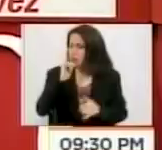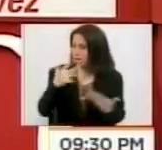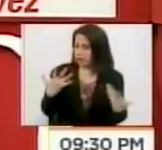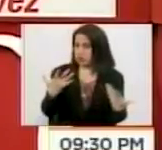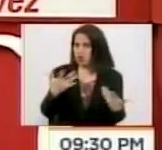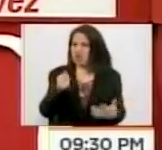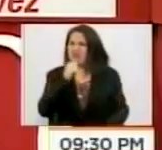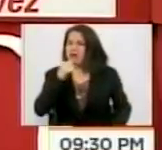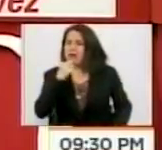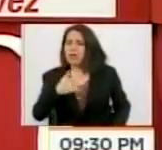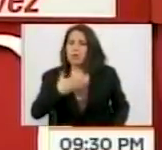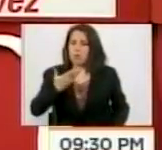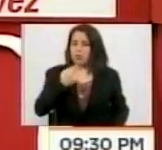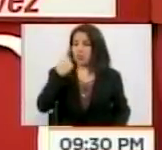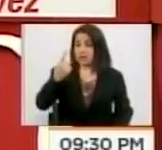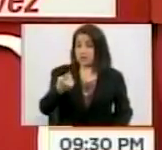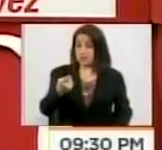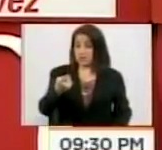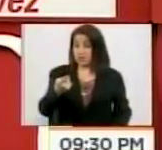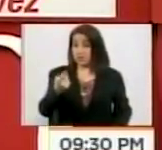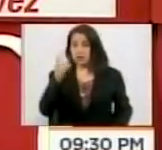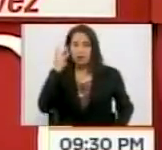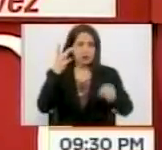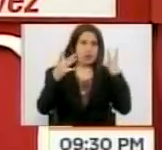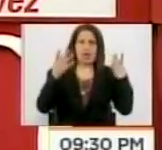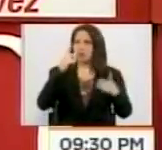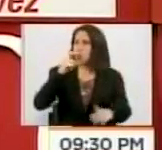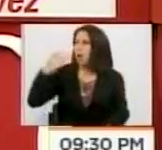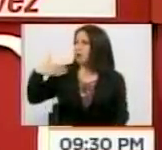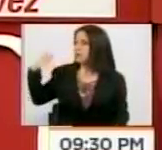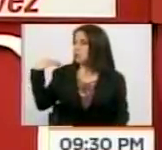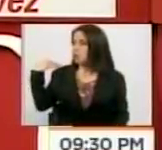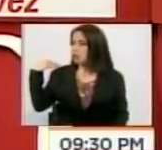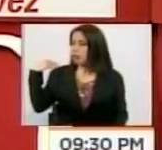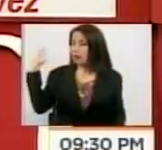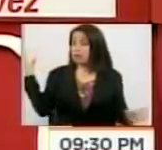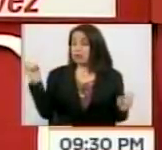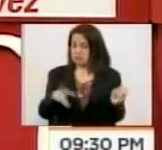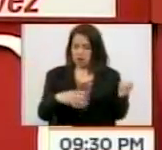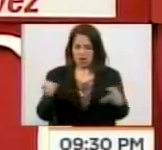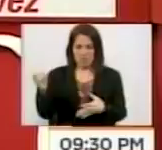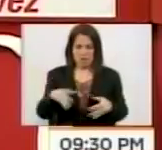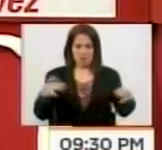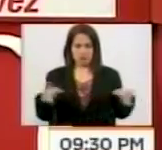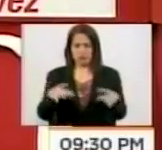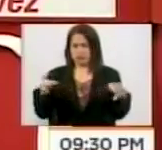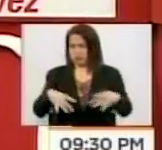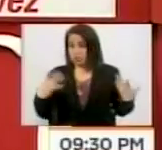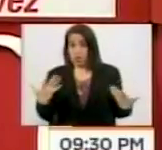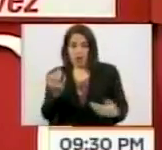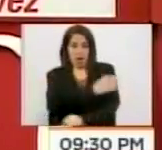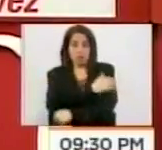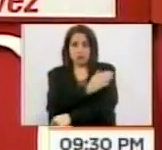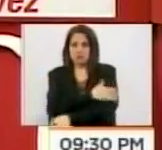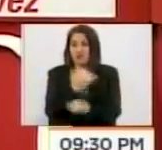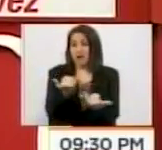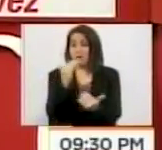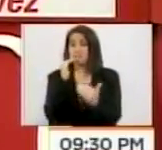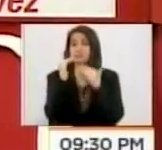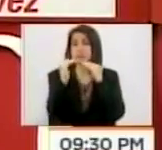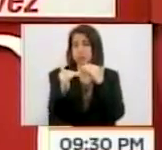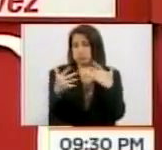este momento, perdón, quién podía predecir hace un año, en plena guarimba, que la oposición venezolana iba a estar como está en este